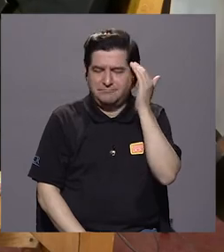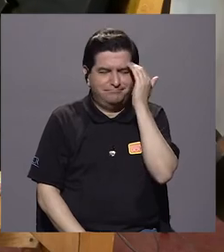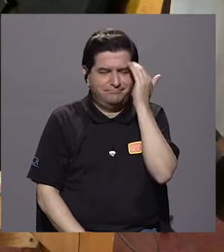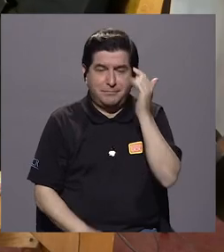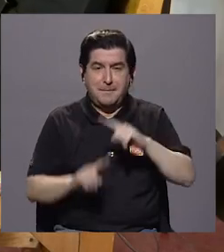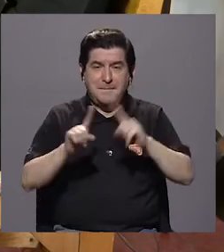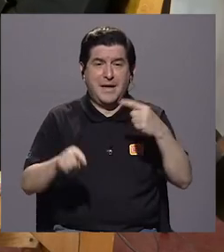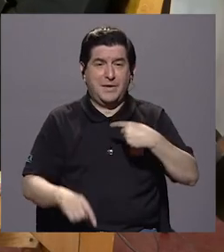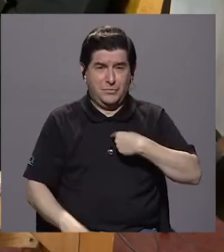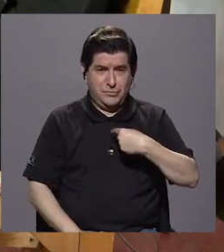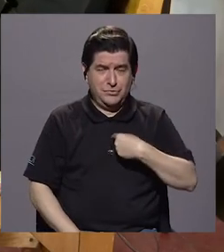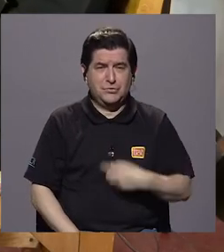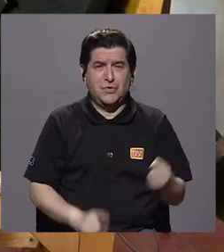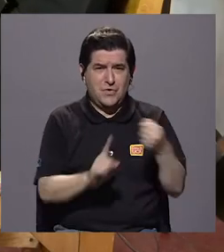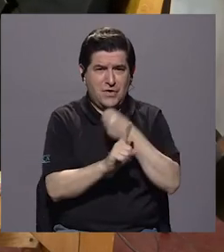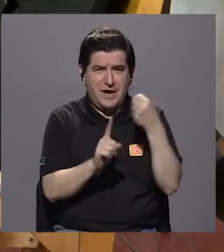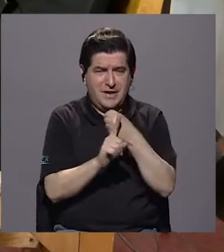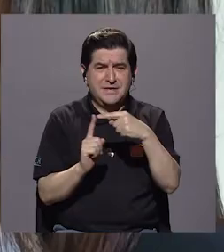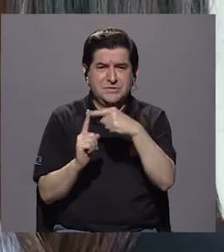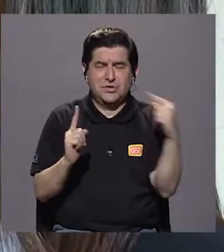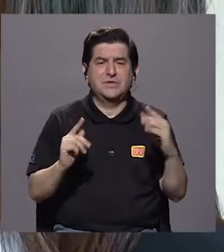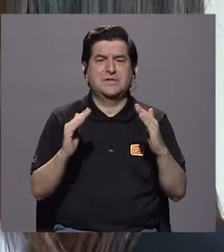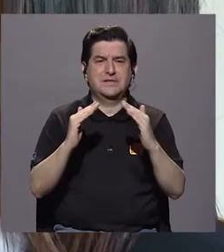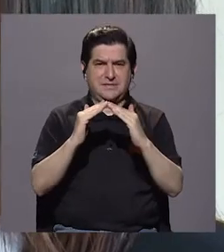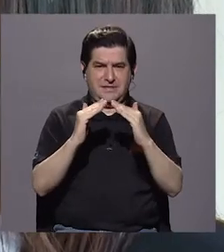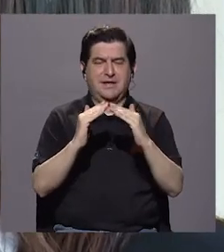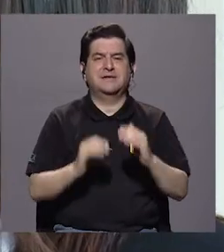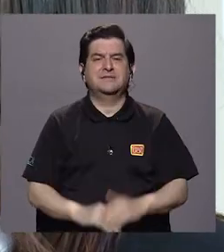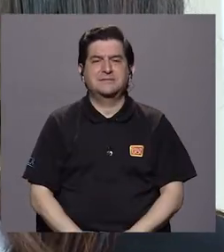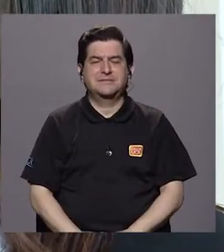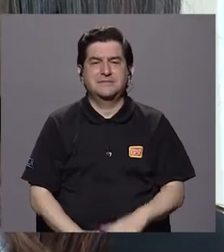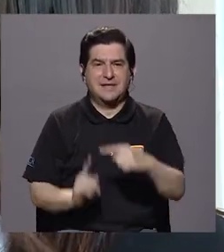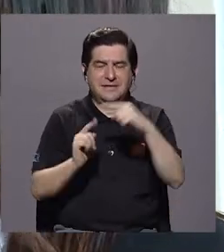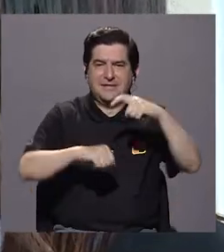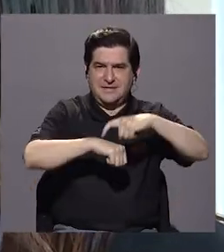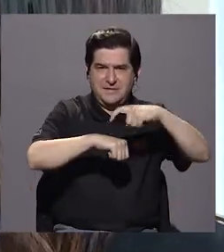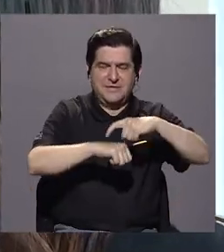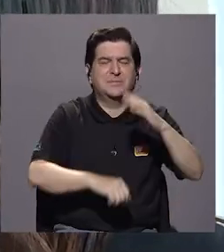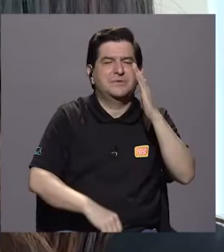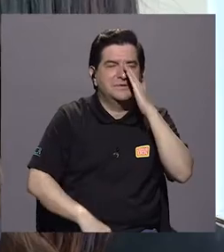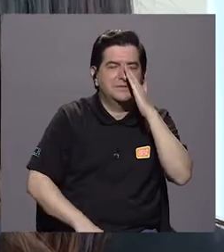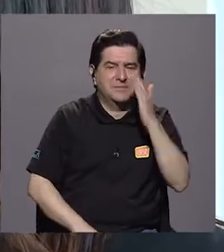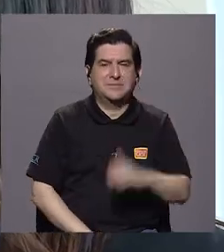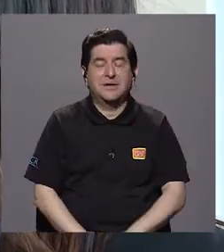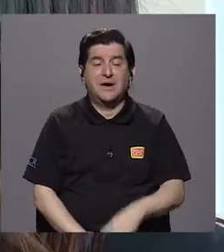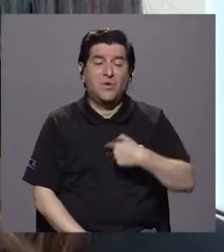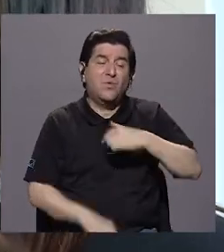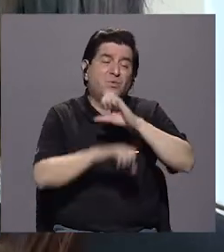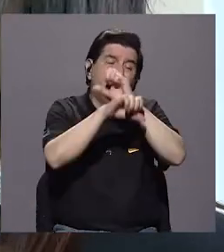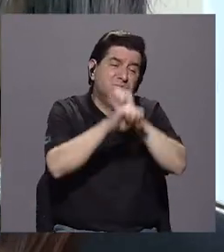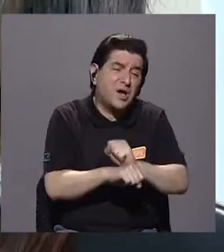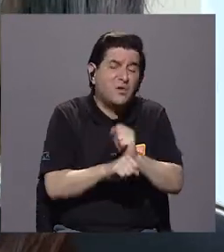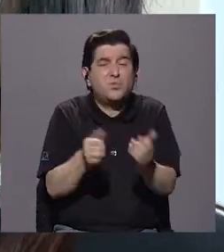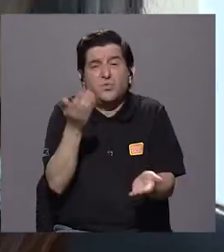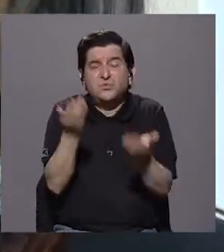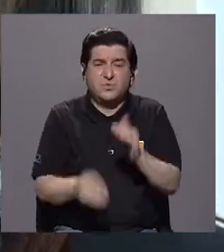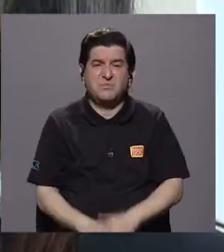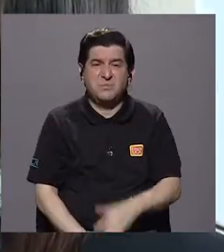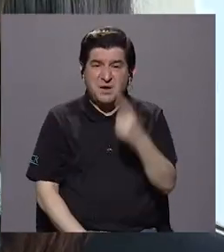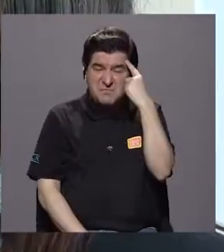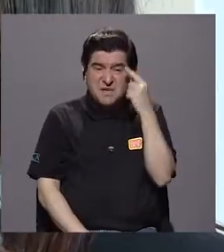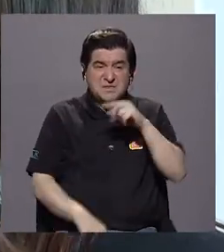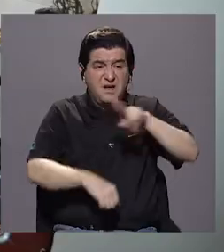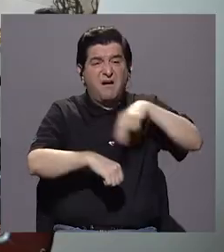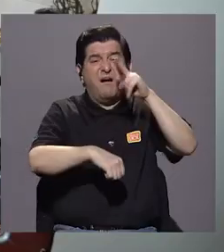agresión desde mi casa, desde mi mamá. Entonces tal vez uno se acostumbra un poco a eso, piensa que eso es lo